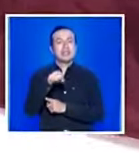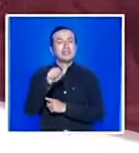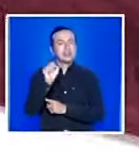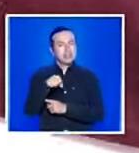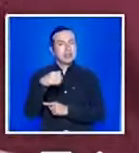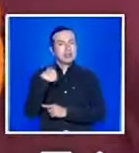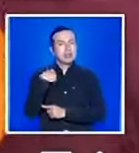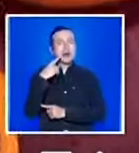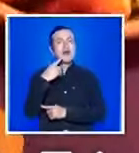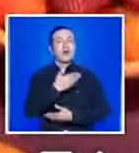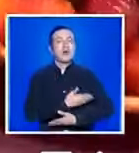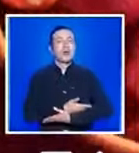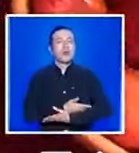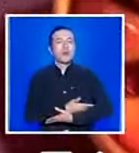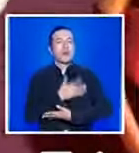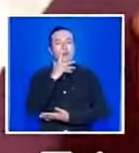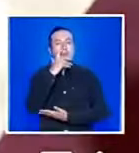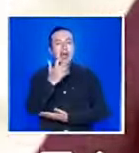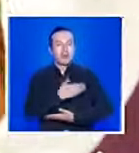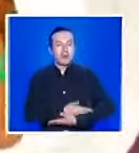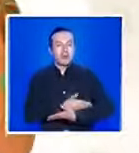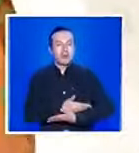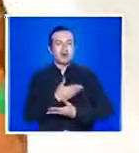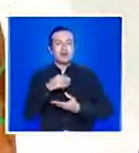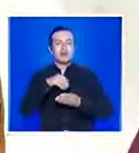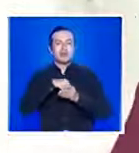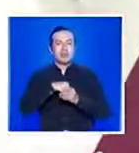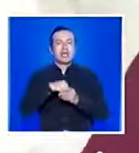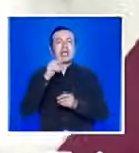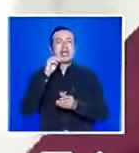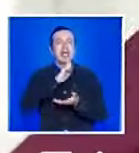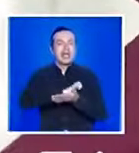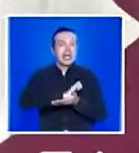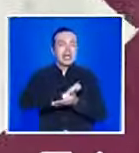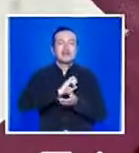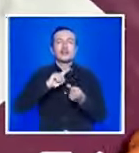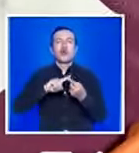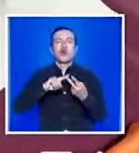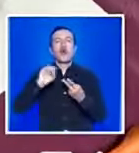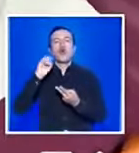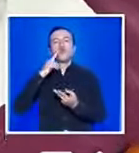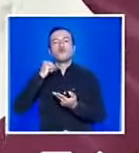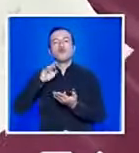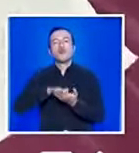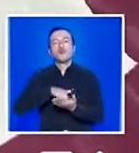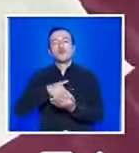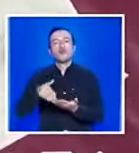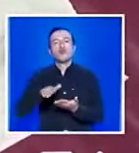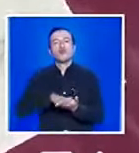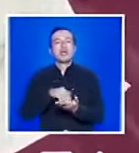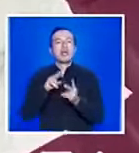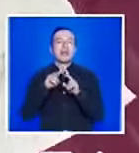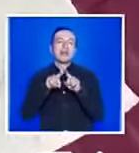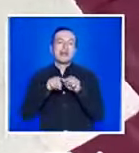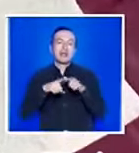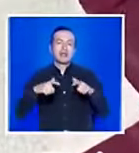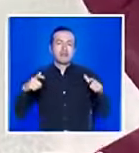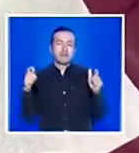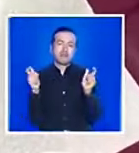Claro que sí, las guaguitas de pan igual son rellenas de queso, otras de mermelada, son de diferentes y el valor es de acuerdo al tamaño,